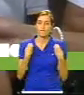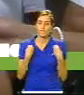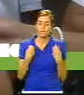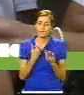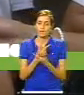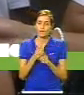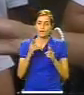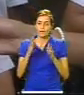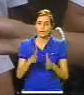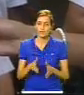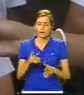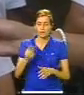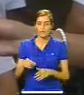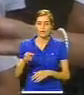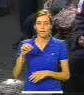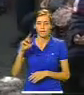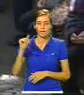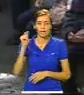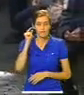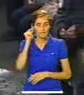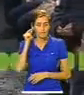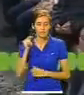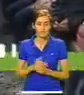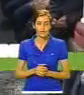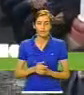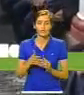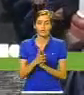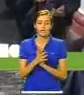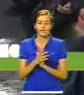y de María Teresa del Toro. Este